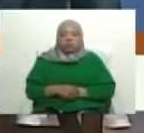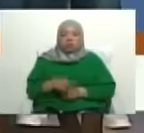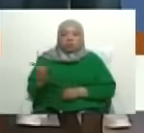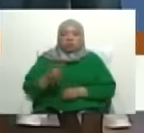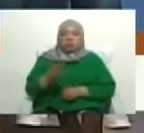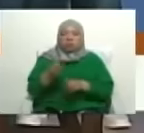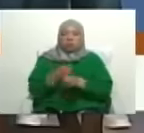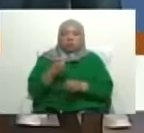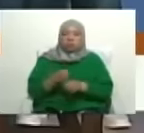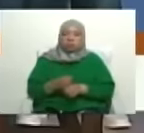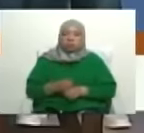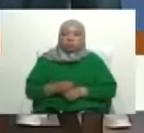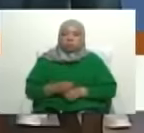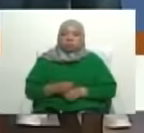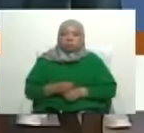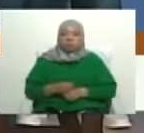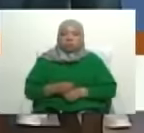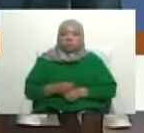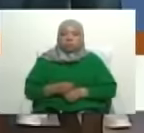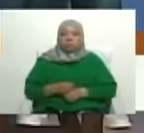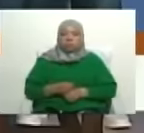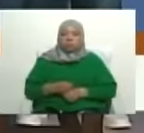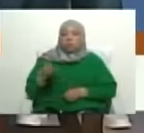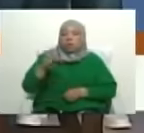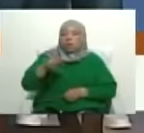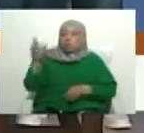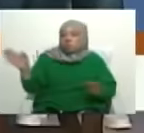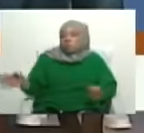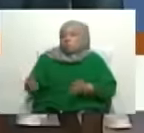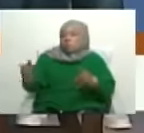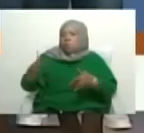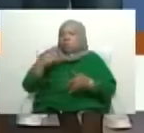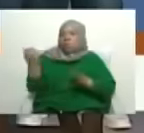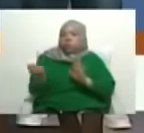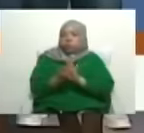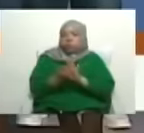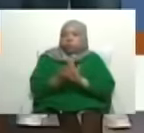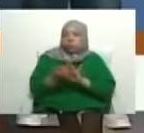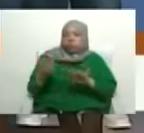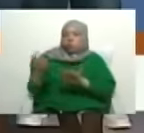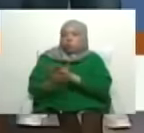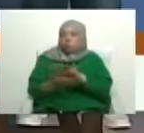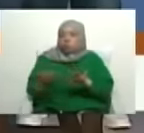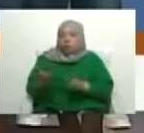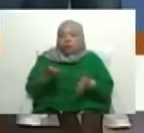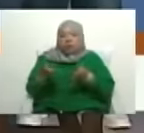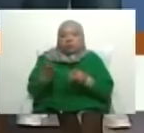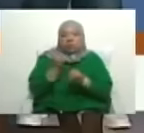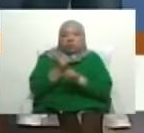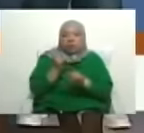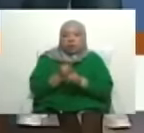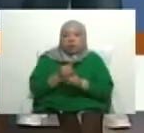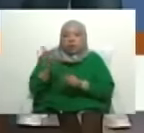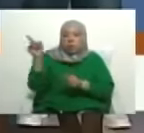Venezuela, que promueven el asesinato, que promueven el sabotaje a los servicios públicos, y esos son